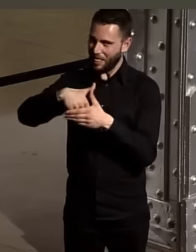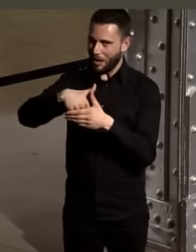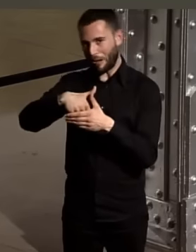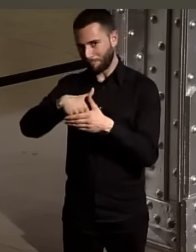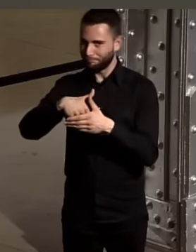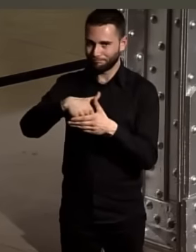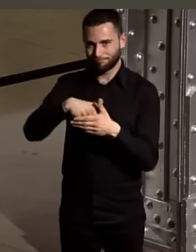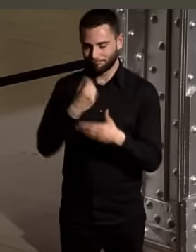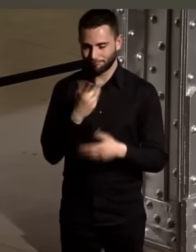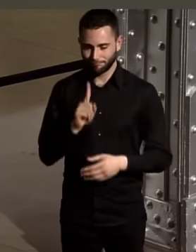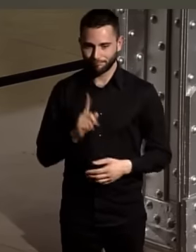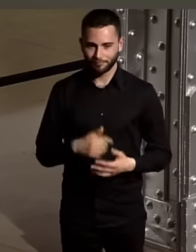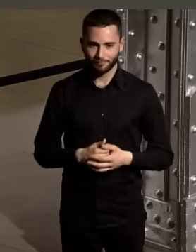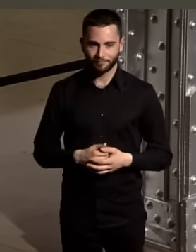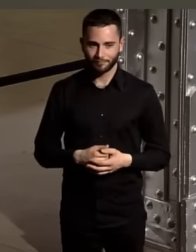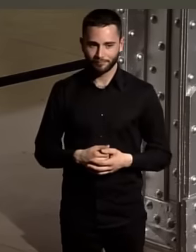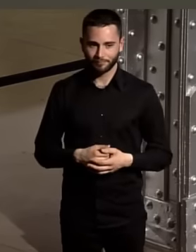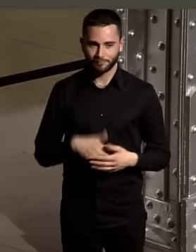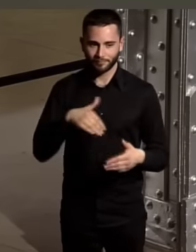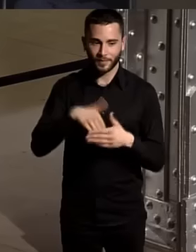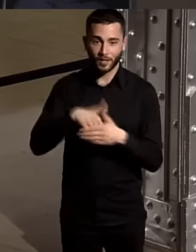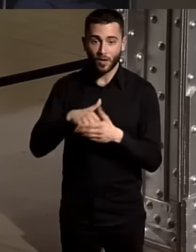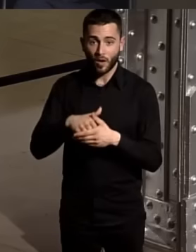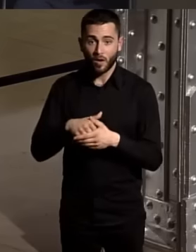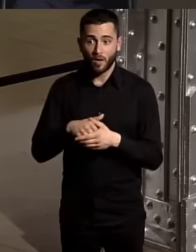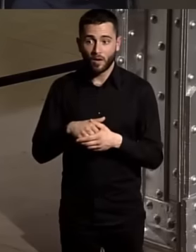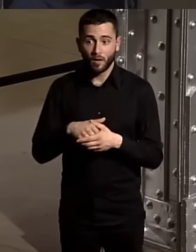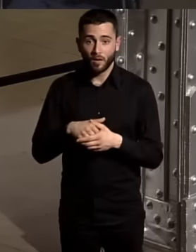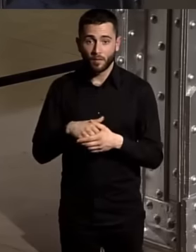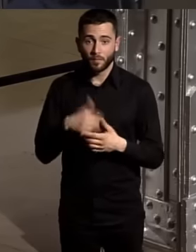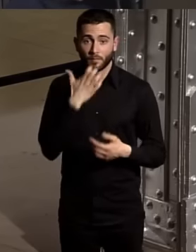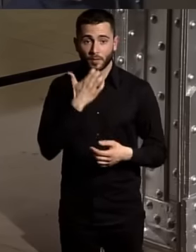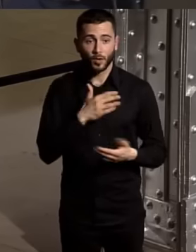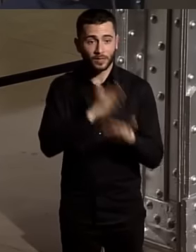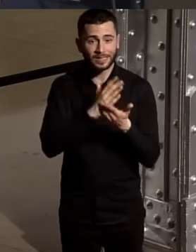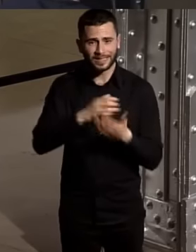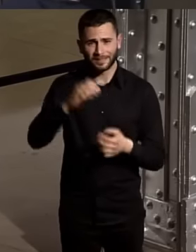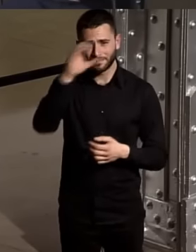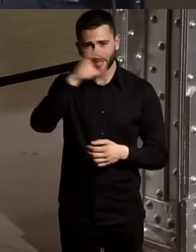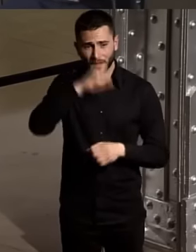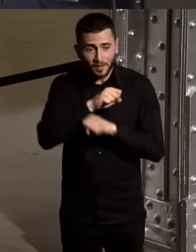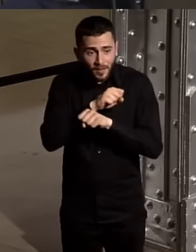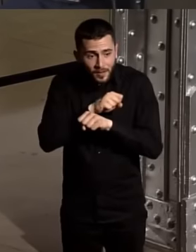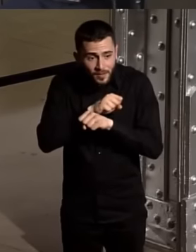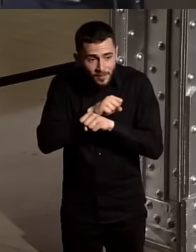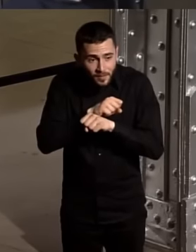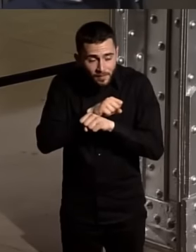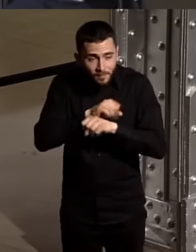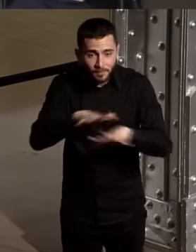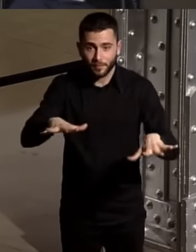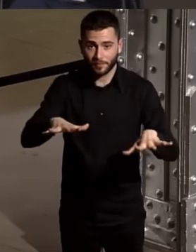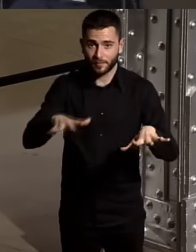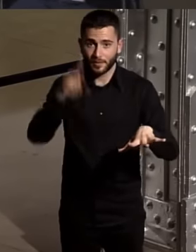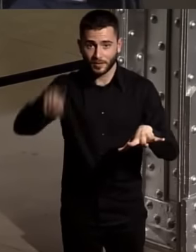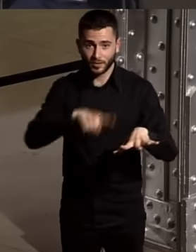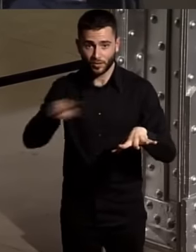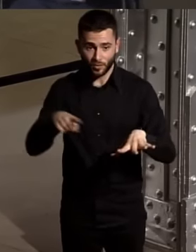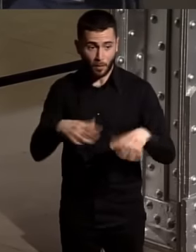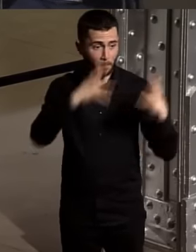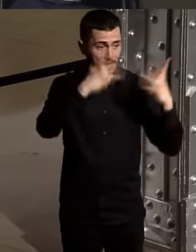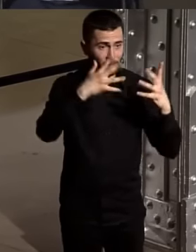de químicas no va a hacer divulgación científica cuando va a clase explica la química cl cl Claro ese es el primio divulgador el de químicas y el de